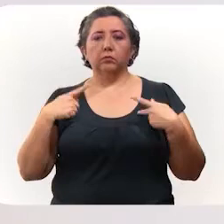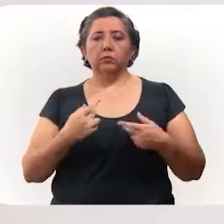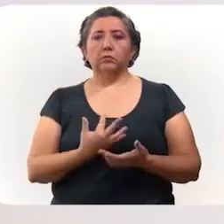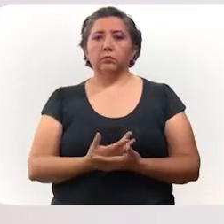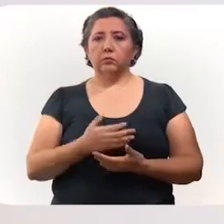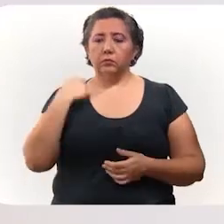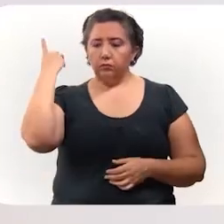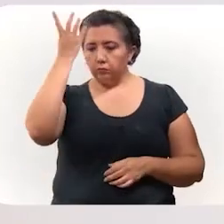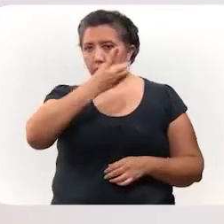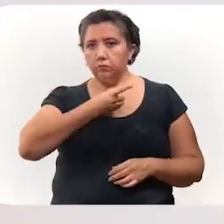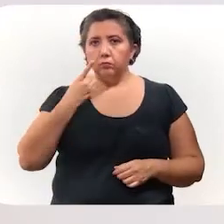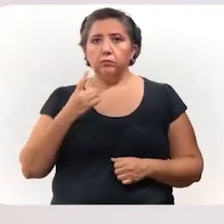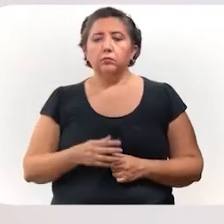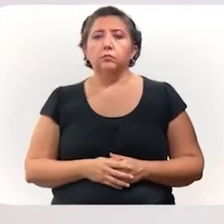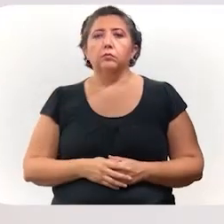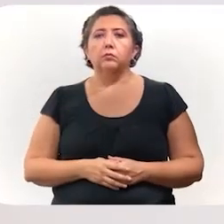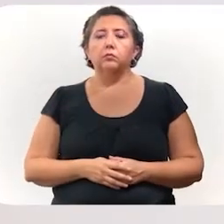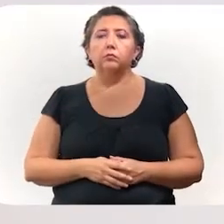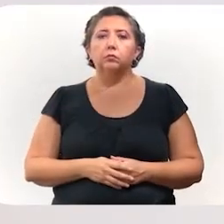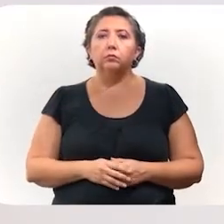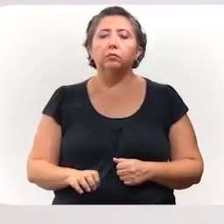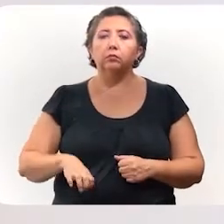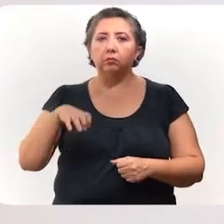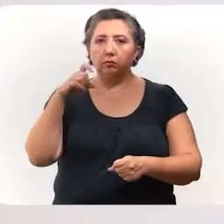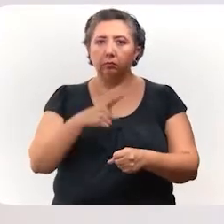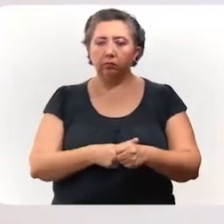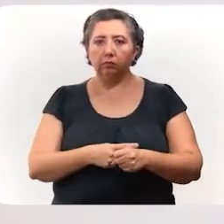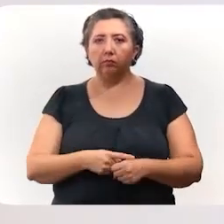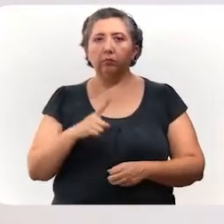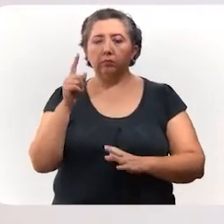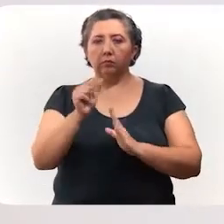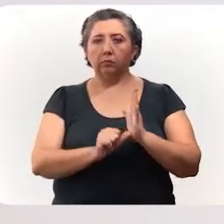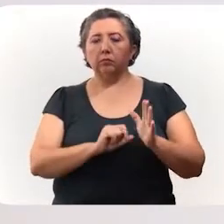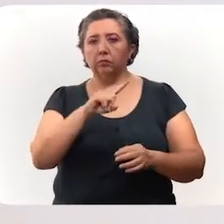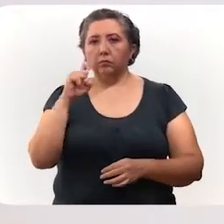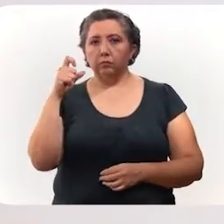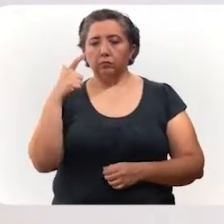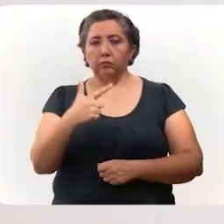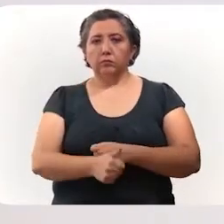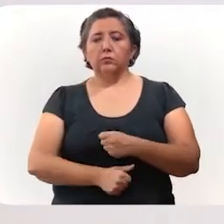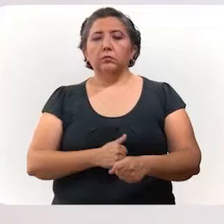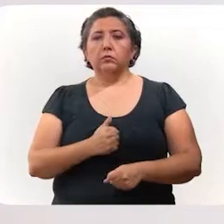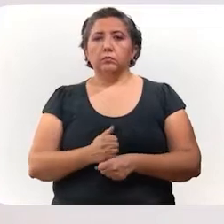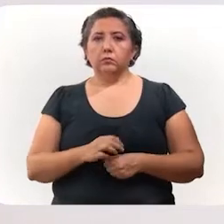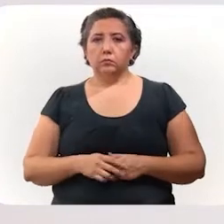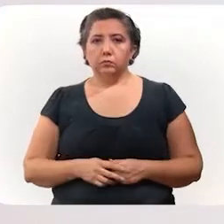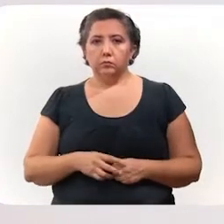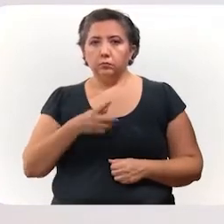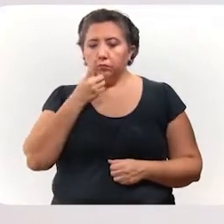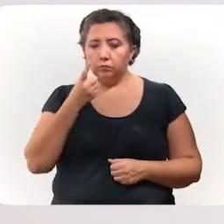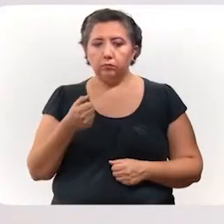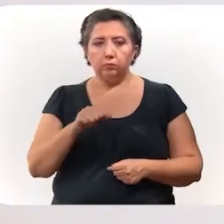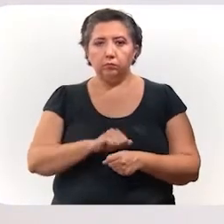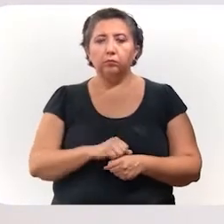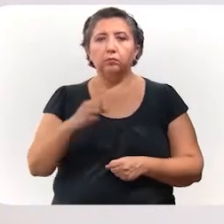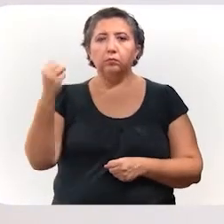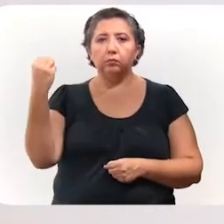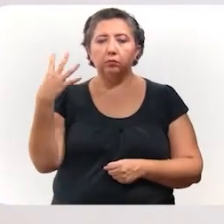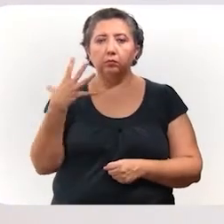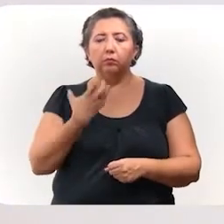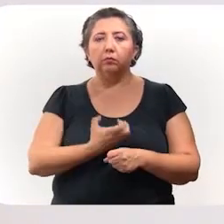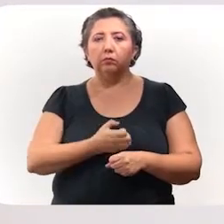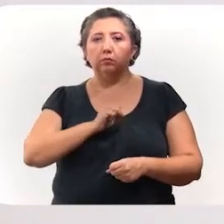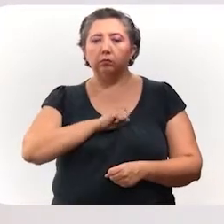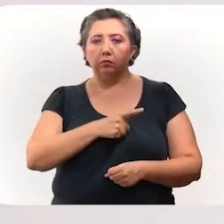otros pacientes a la espera de diagnóstico. El rango de edad de los casos es de 1 mes a 107 años. Los indicadores semanales